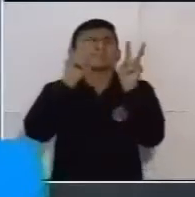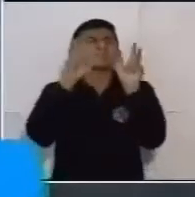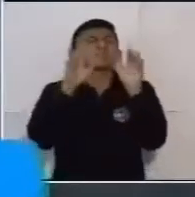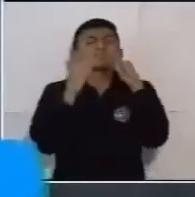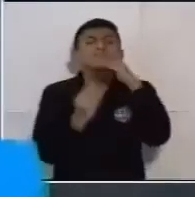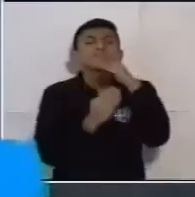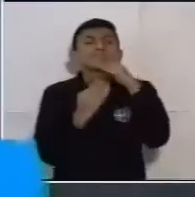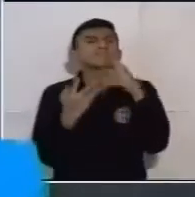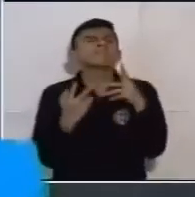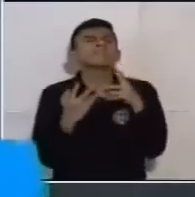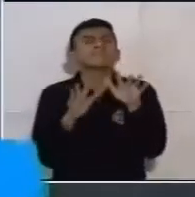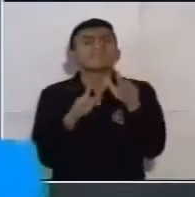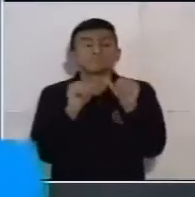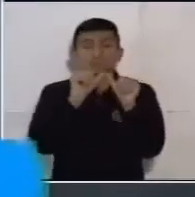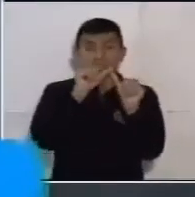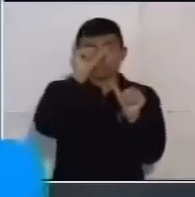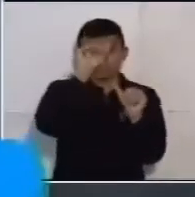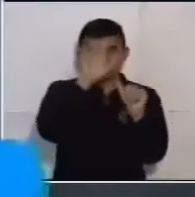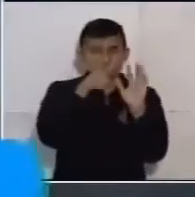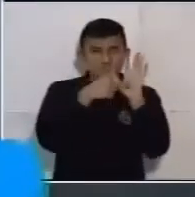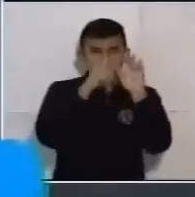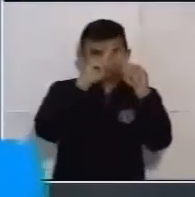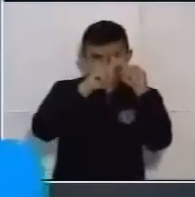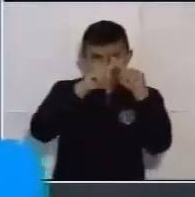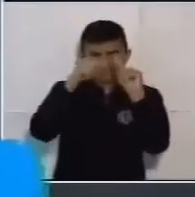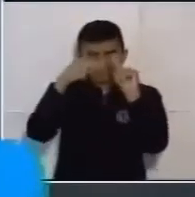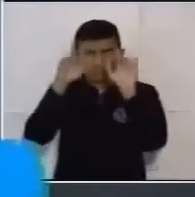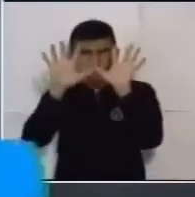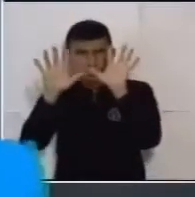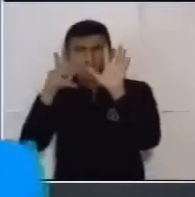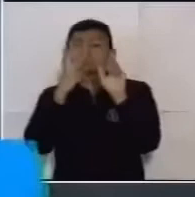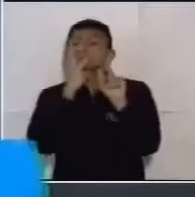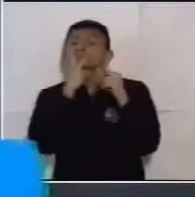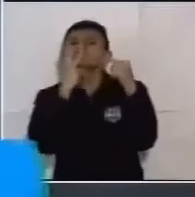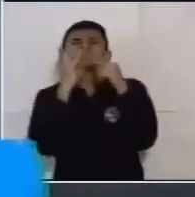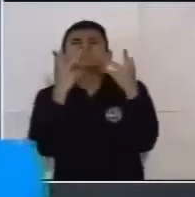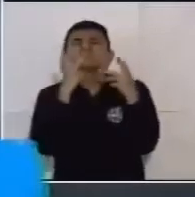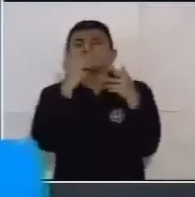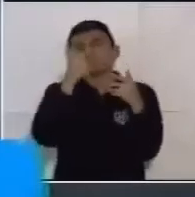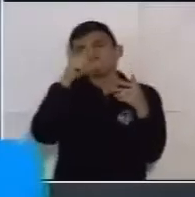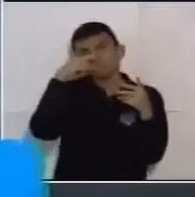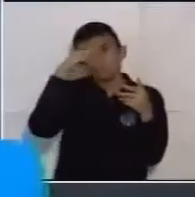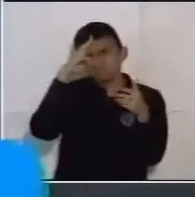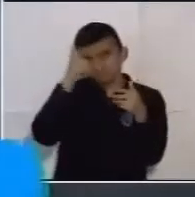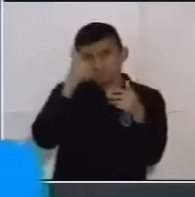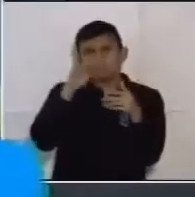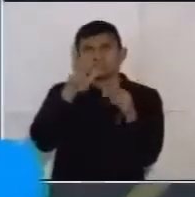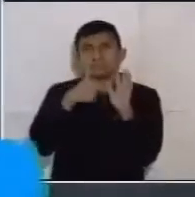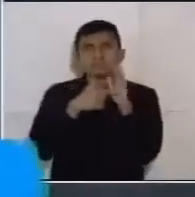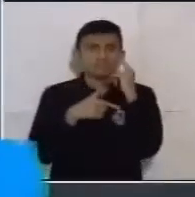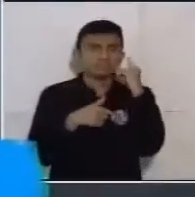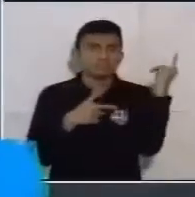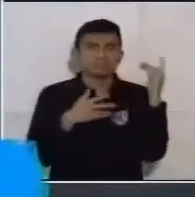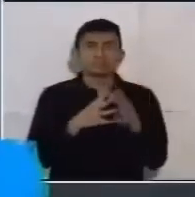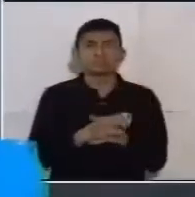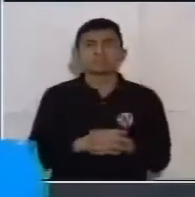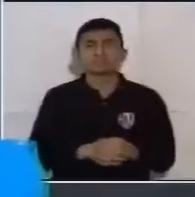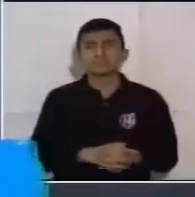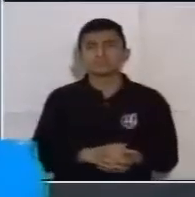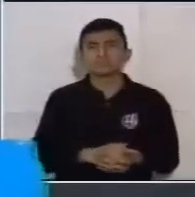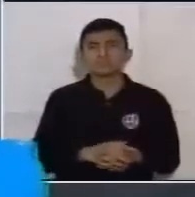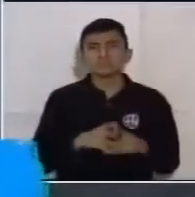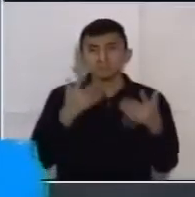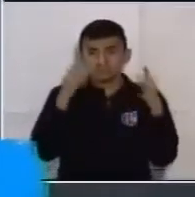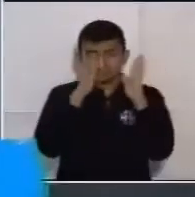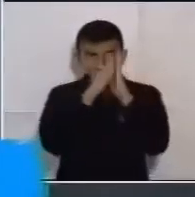altura? X menos 10. Entonces aquí en H ponemos un paréntesis con X menos 10. Y